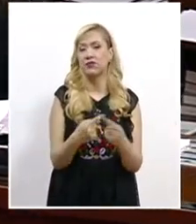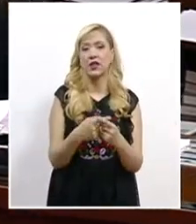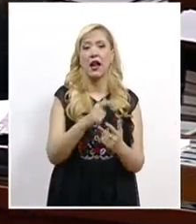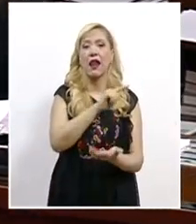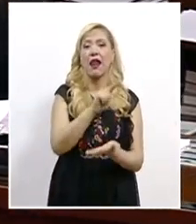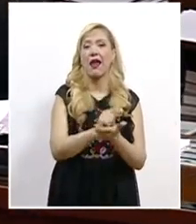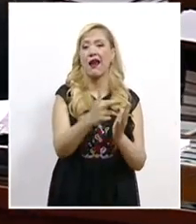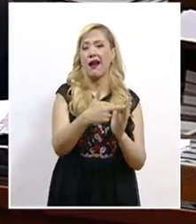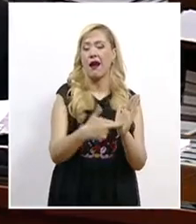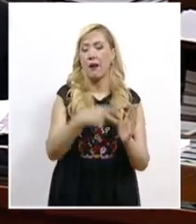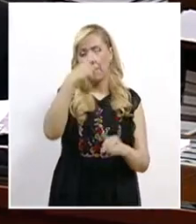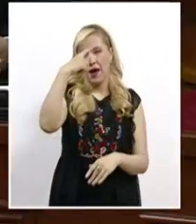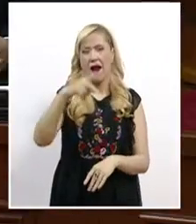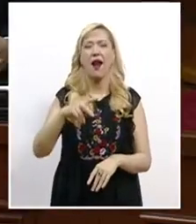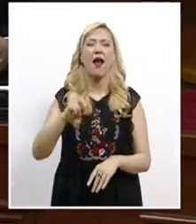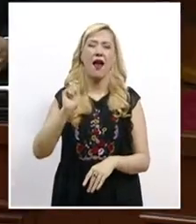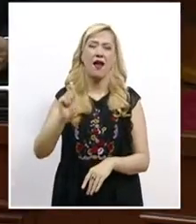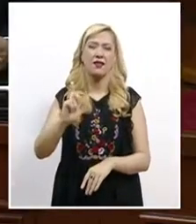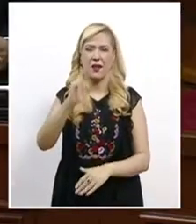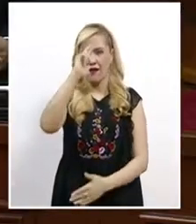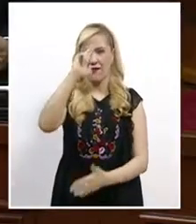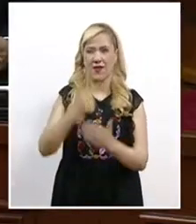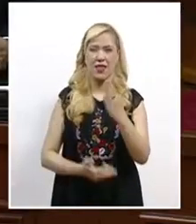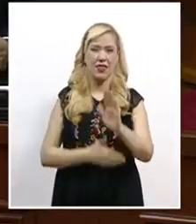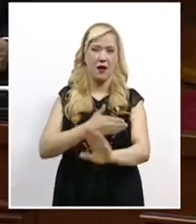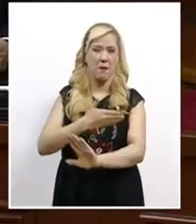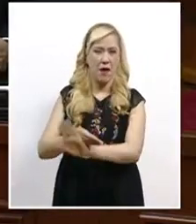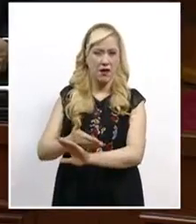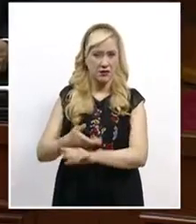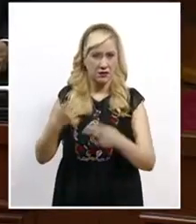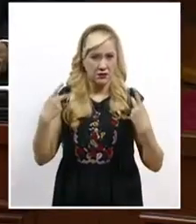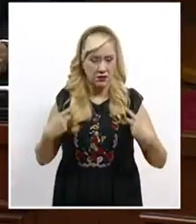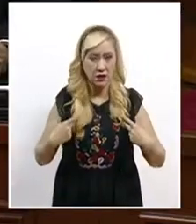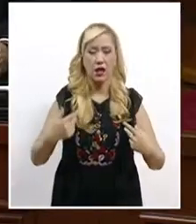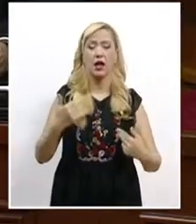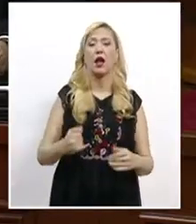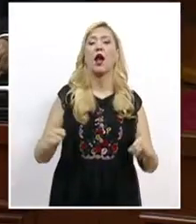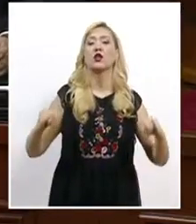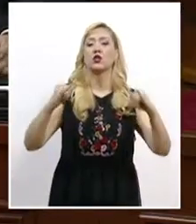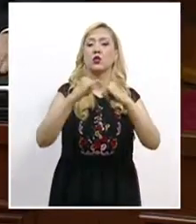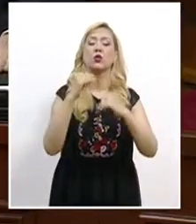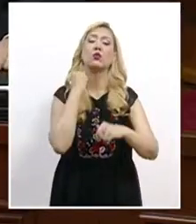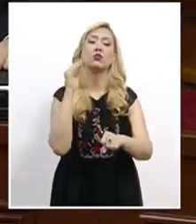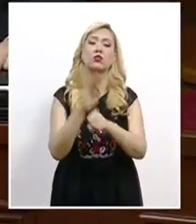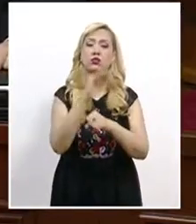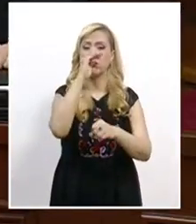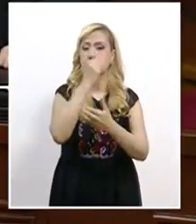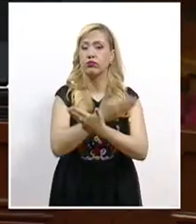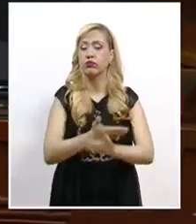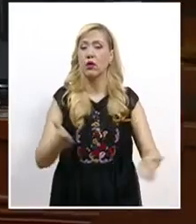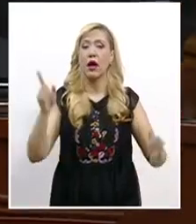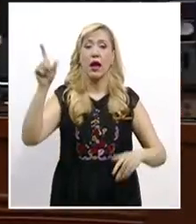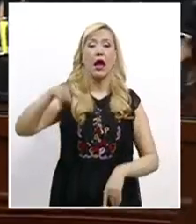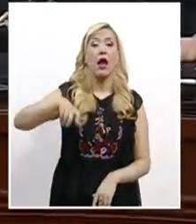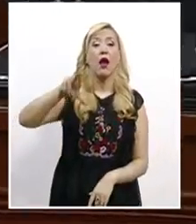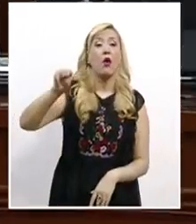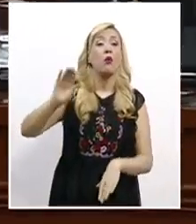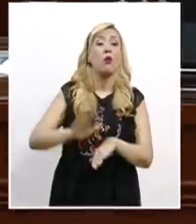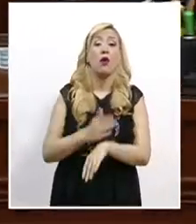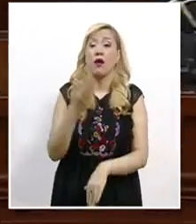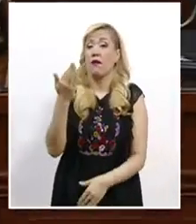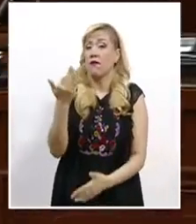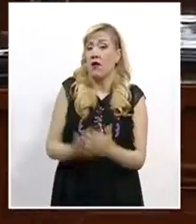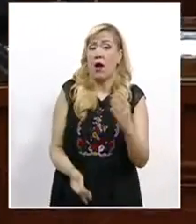las leyes de víctimas y del Instituto de Defensoría Pública de Quintana Roo. Esto porque no hubo consulta previa